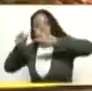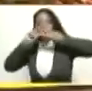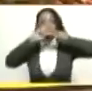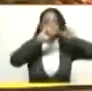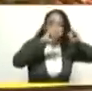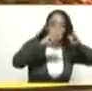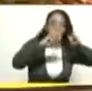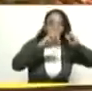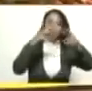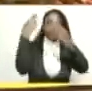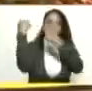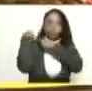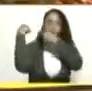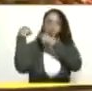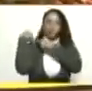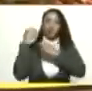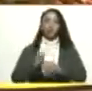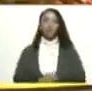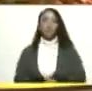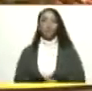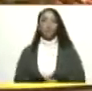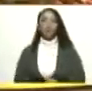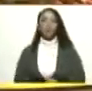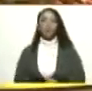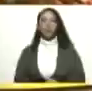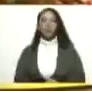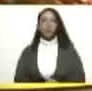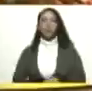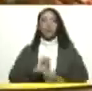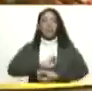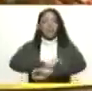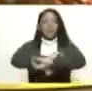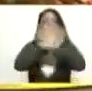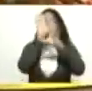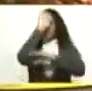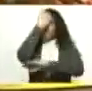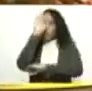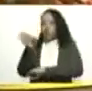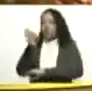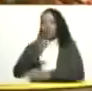las responsabilidades claras y directas,